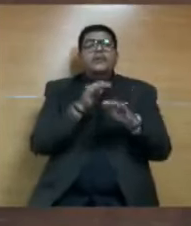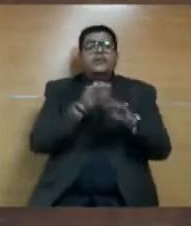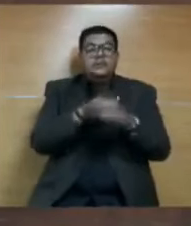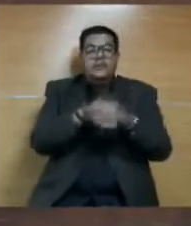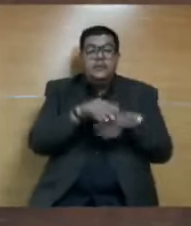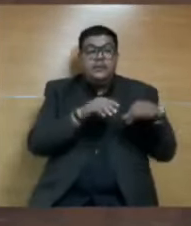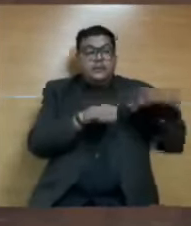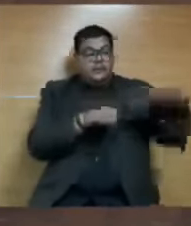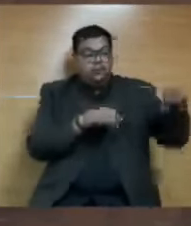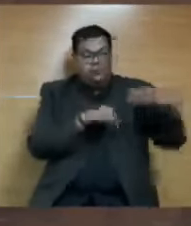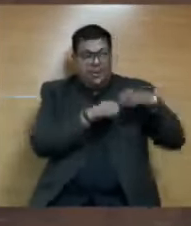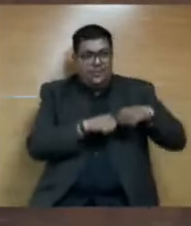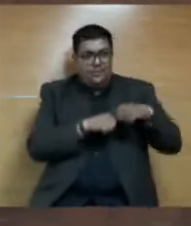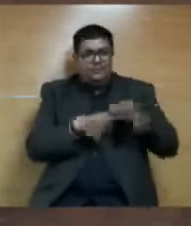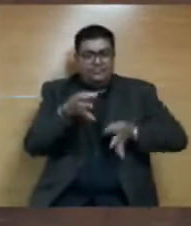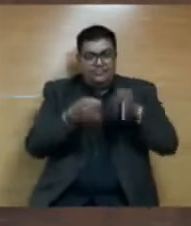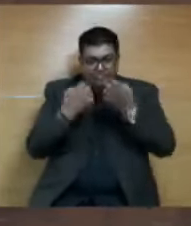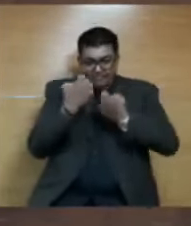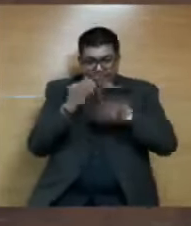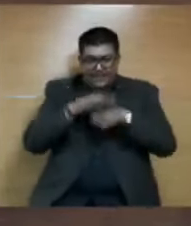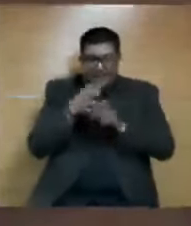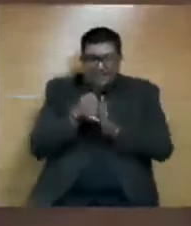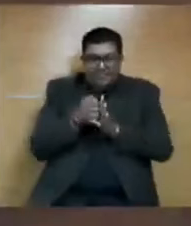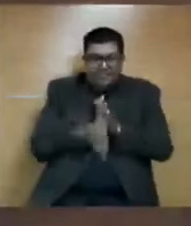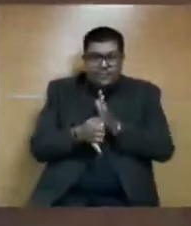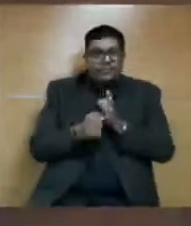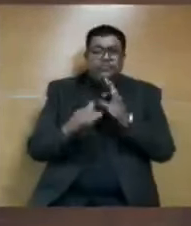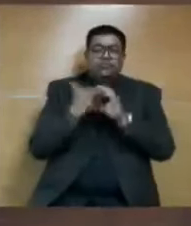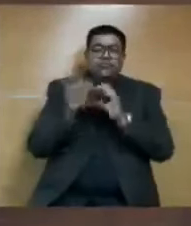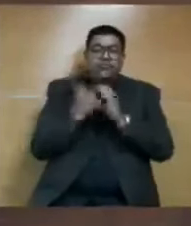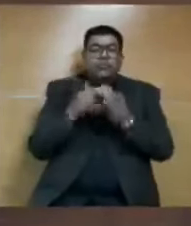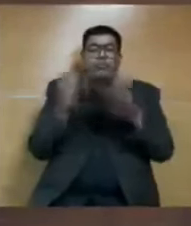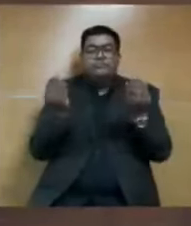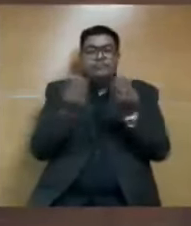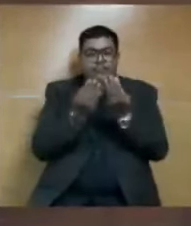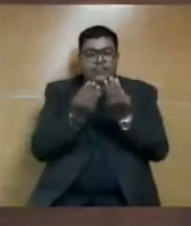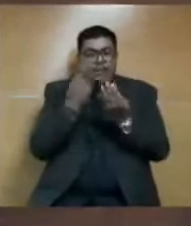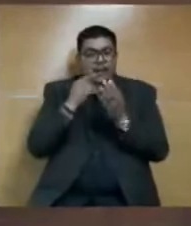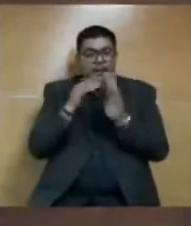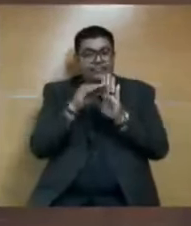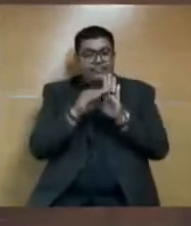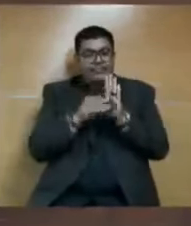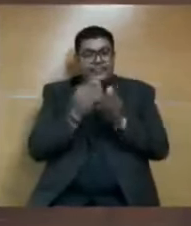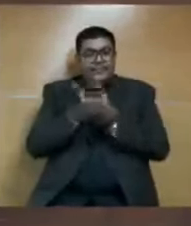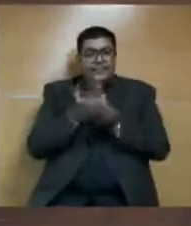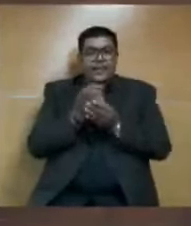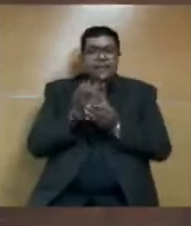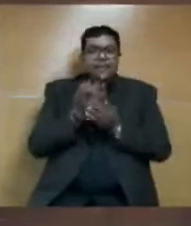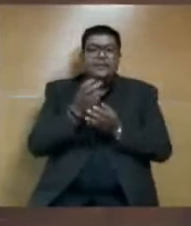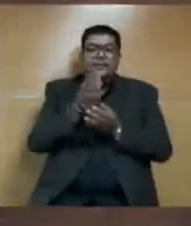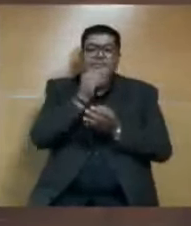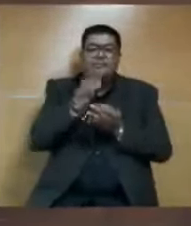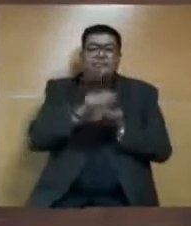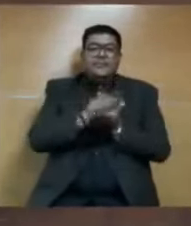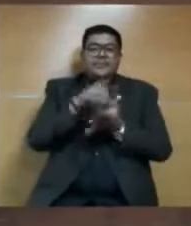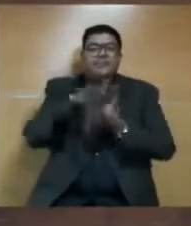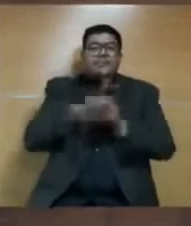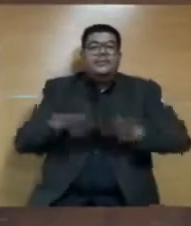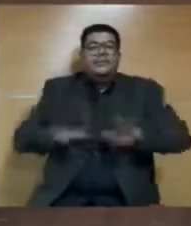responsable no realizó un estudio exhaustivo de las incidencias que se reportaron en cada uno de los distritos, se considera